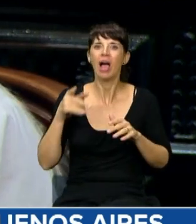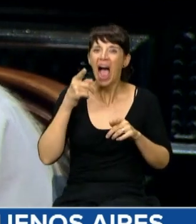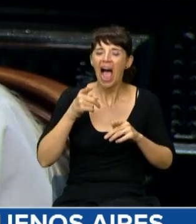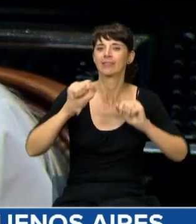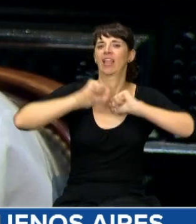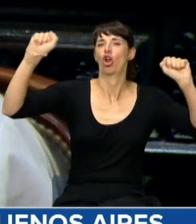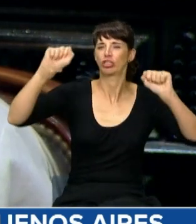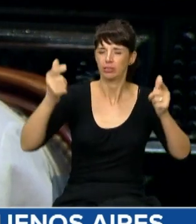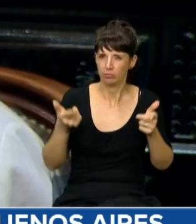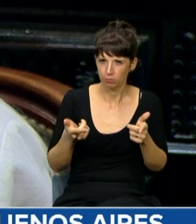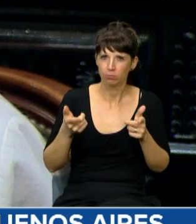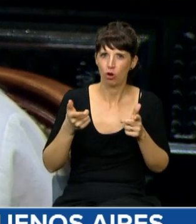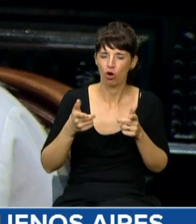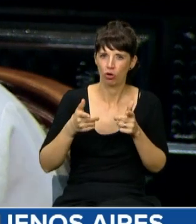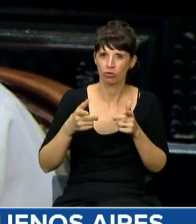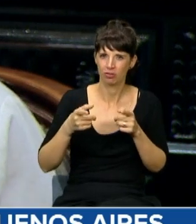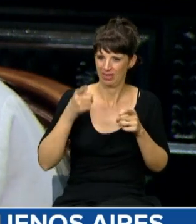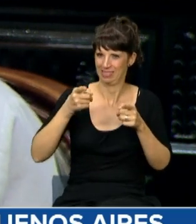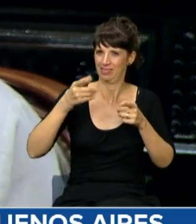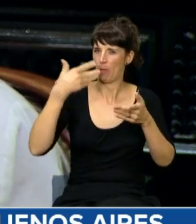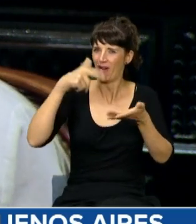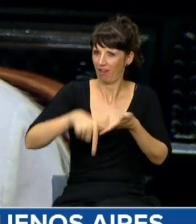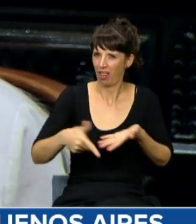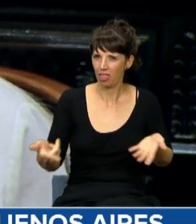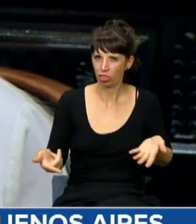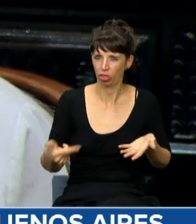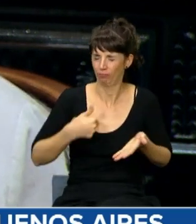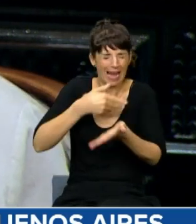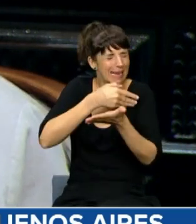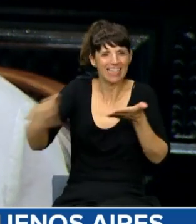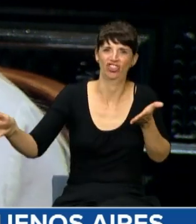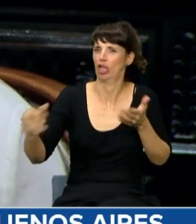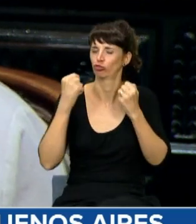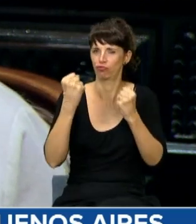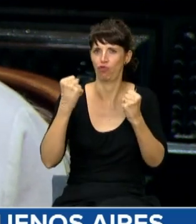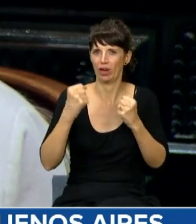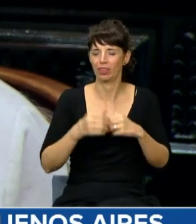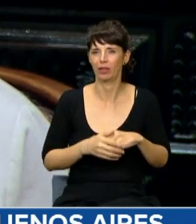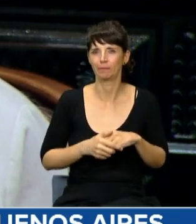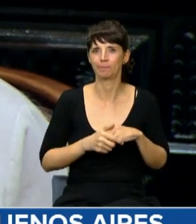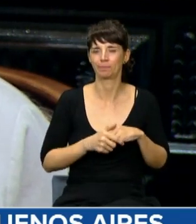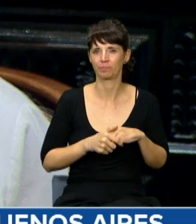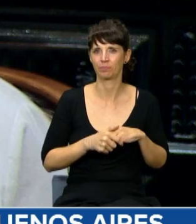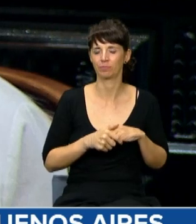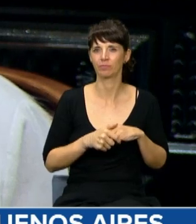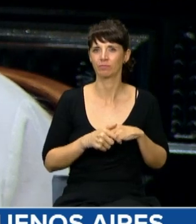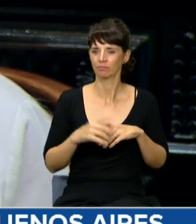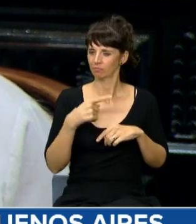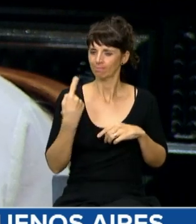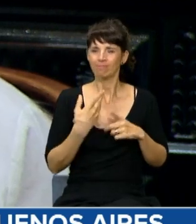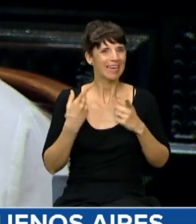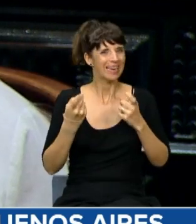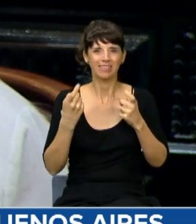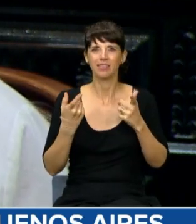acto terrorista del que se está hablando. Por supuesto que necesitamos de todos modos decir que